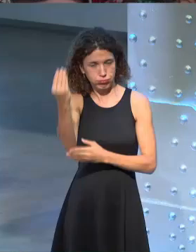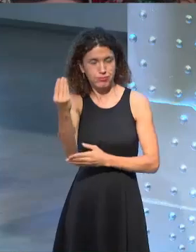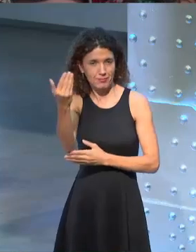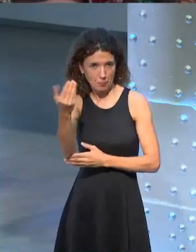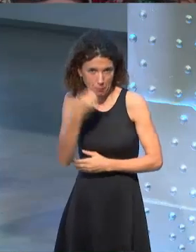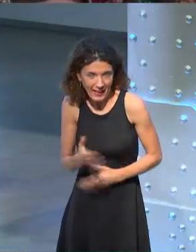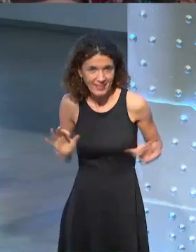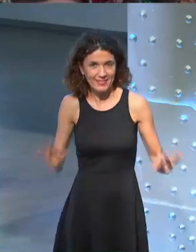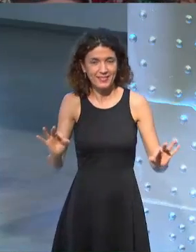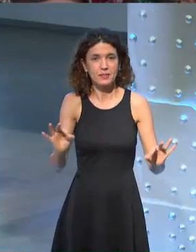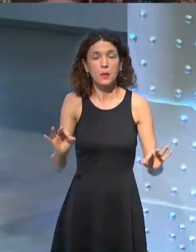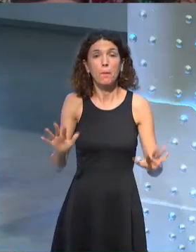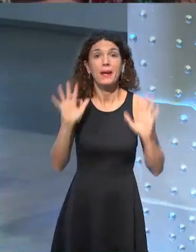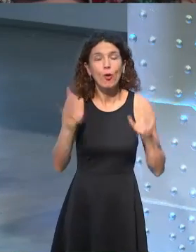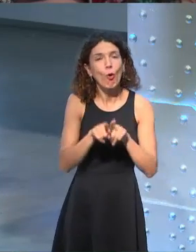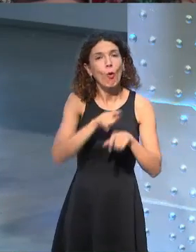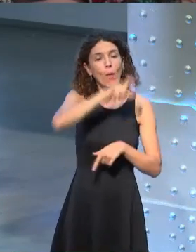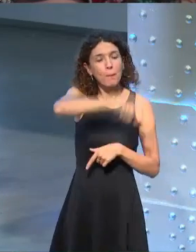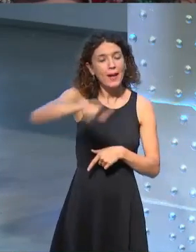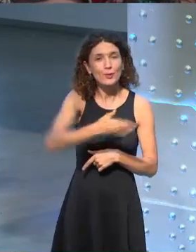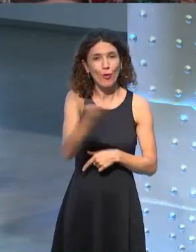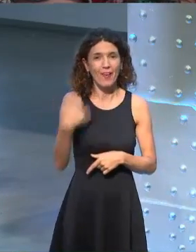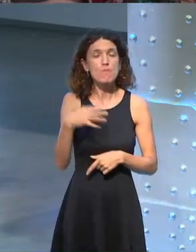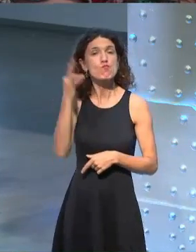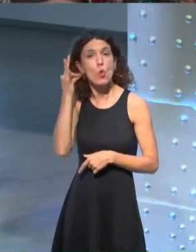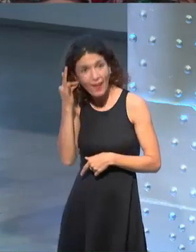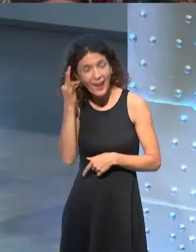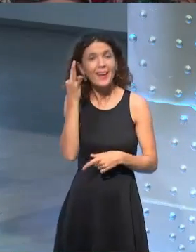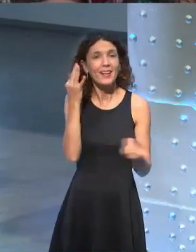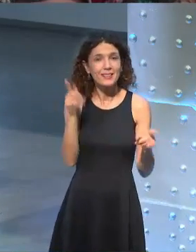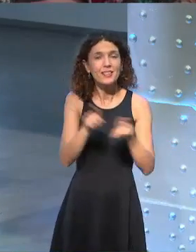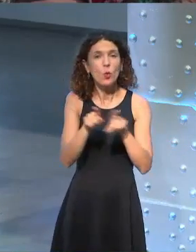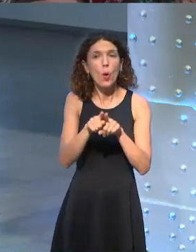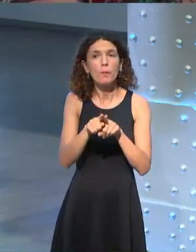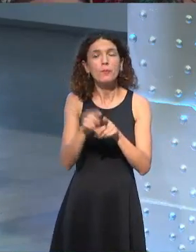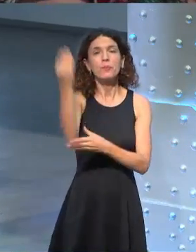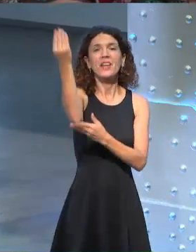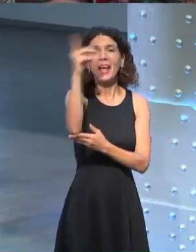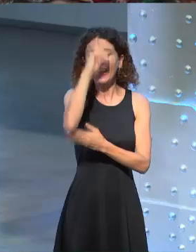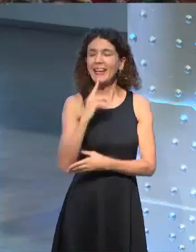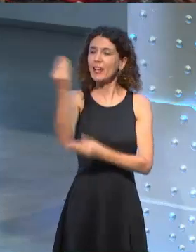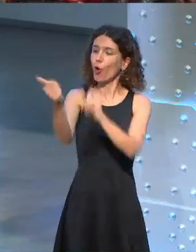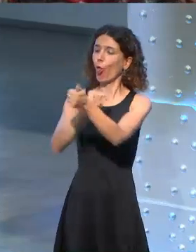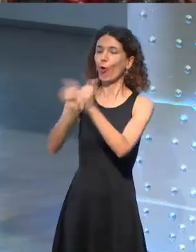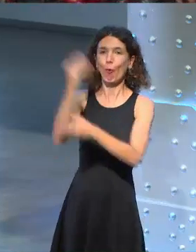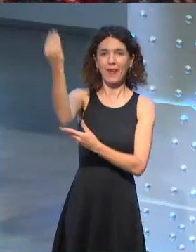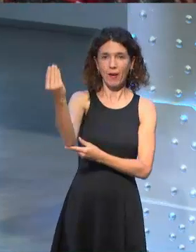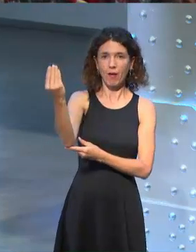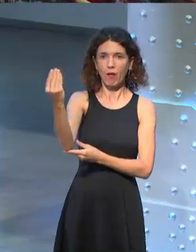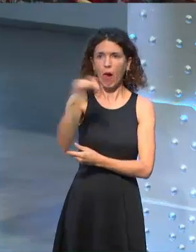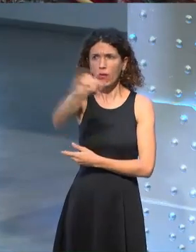tenemos aquí. Sin embargo, estas personalidades, mujeres, esos ídolos a los que seguir,